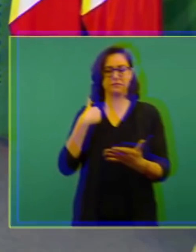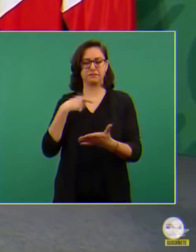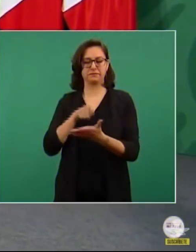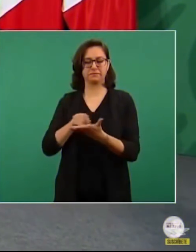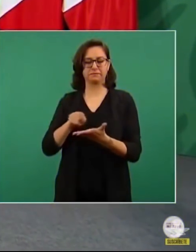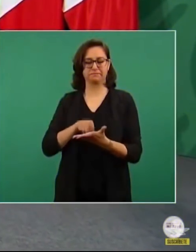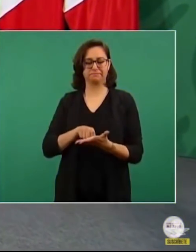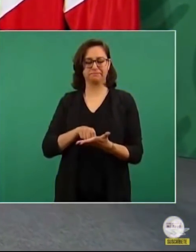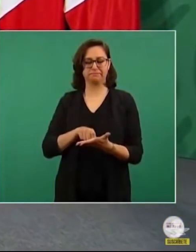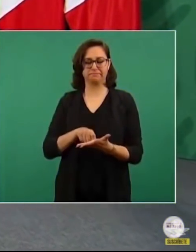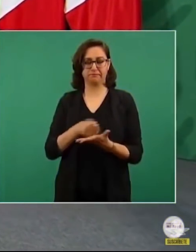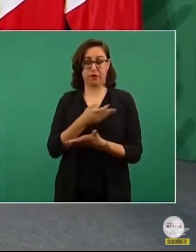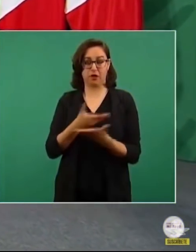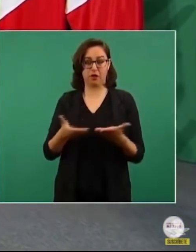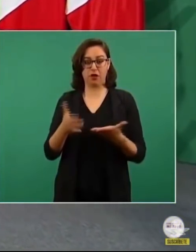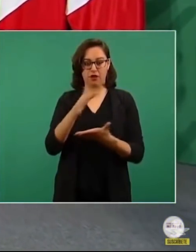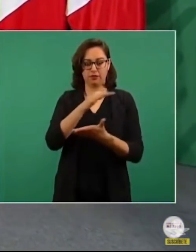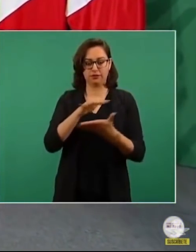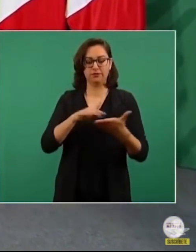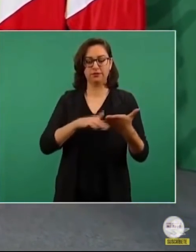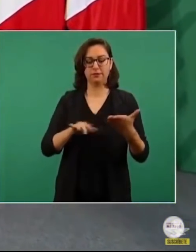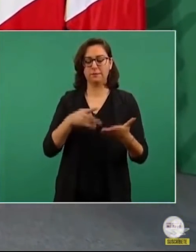continuación. Quisiera expresar